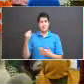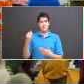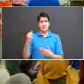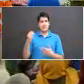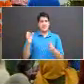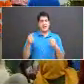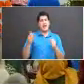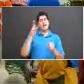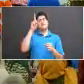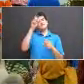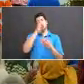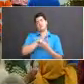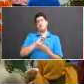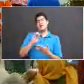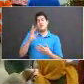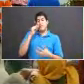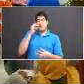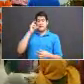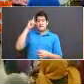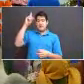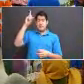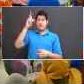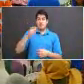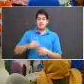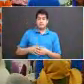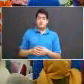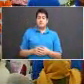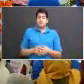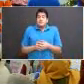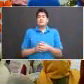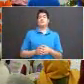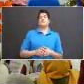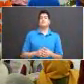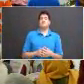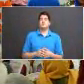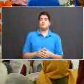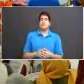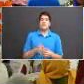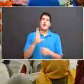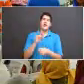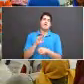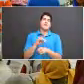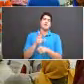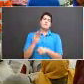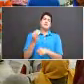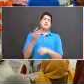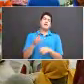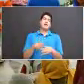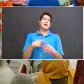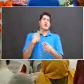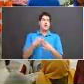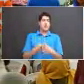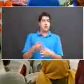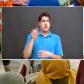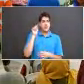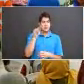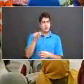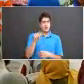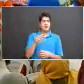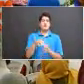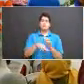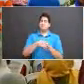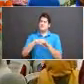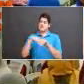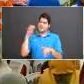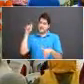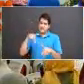Haz tú la obra, Señor, y permite que cuando ellos salgan de